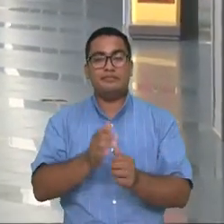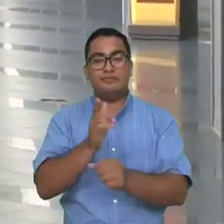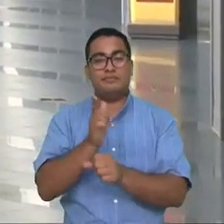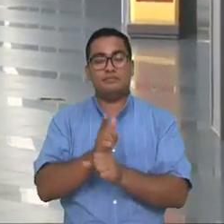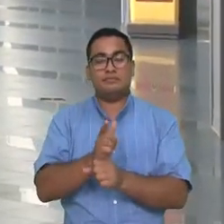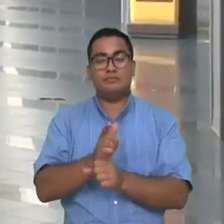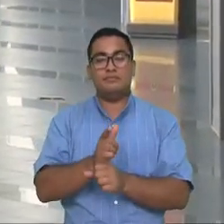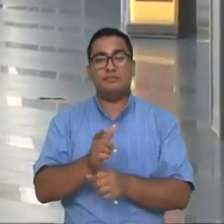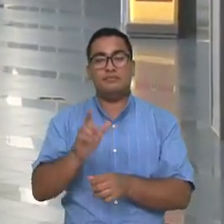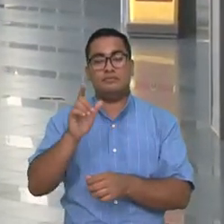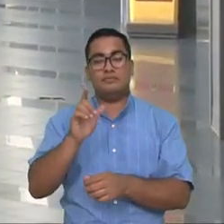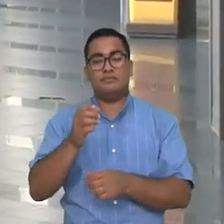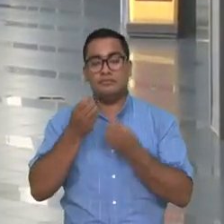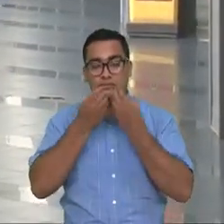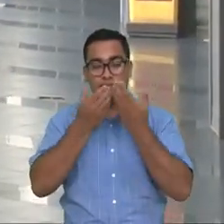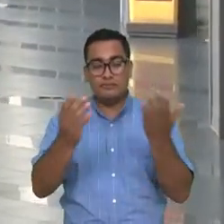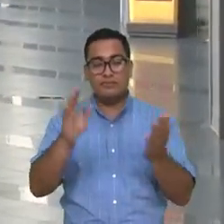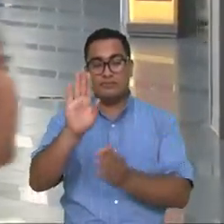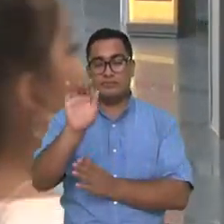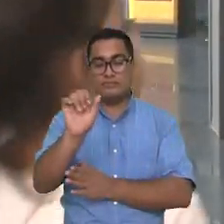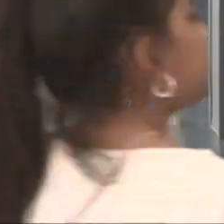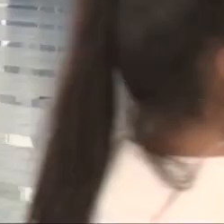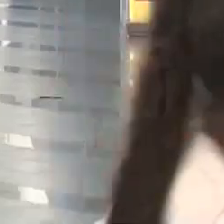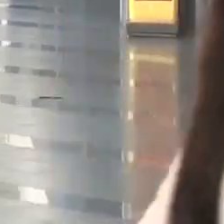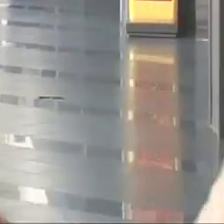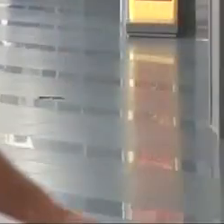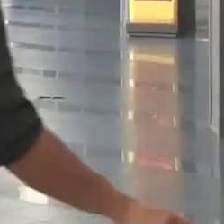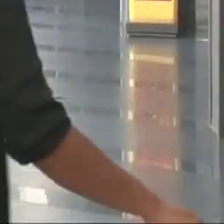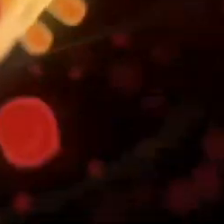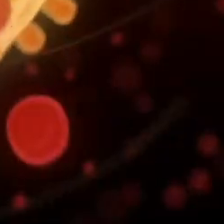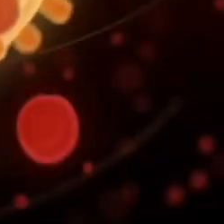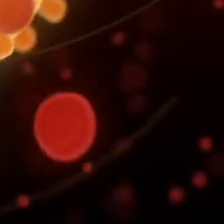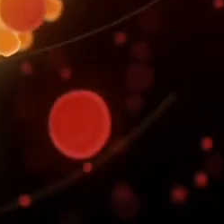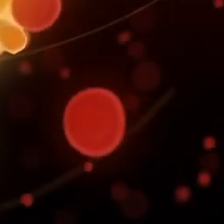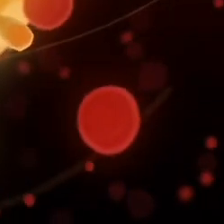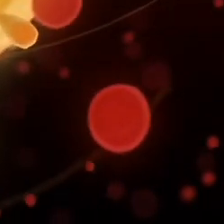canal parlamentario les informó Vanessa Paz.